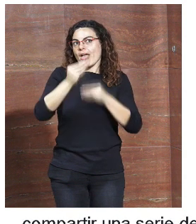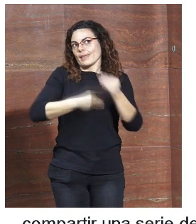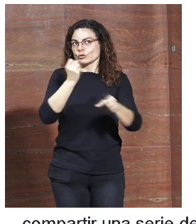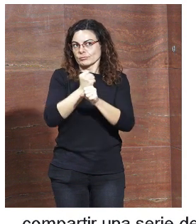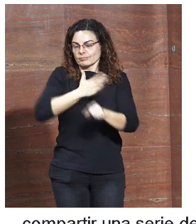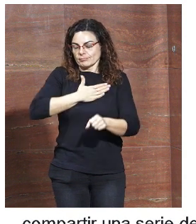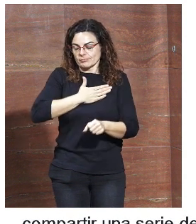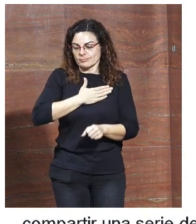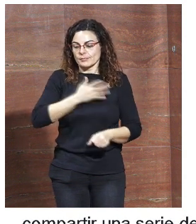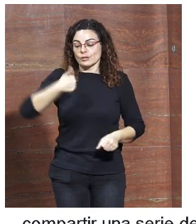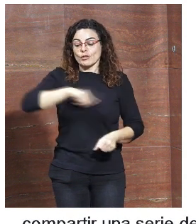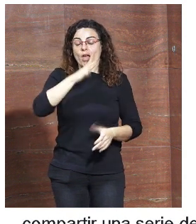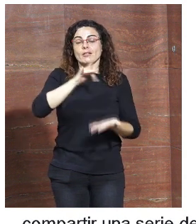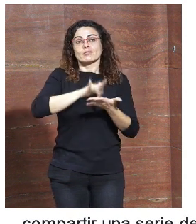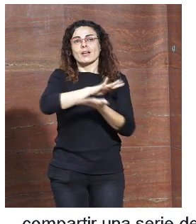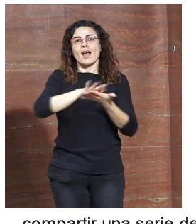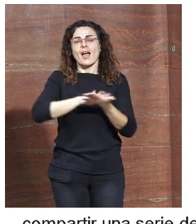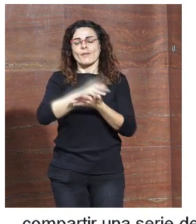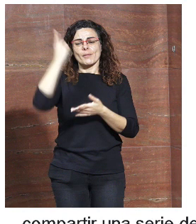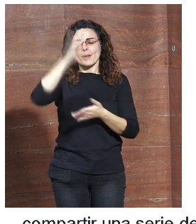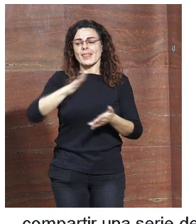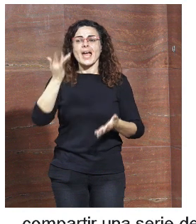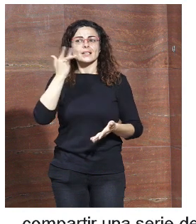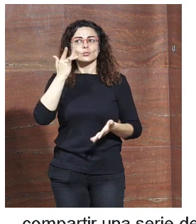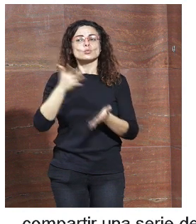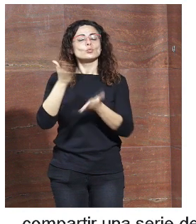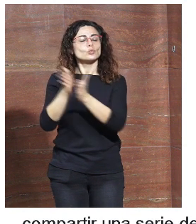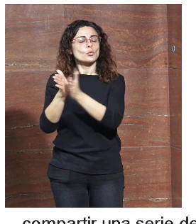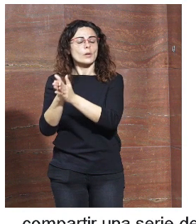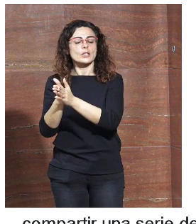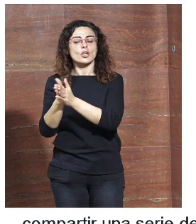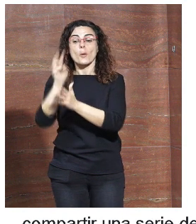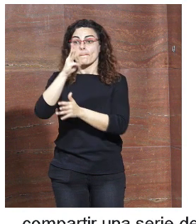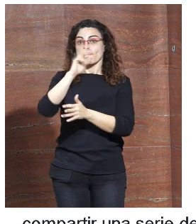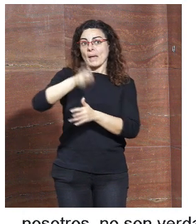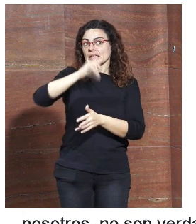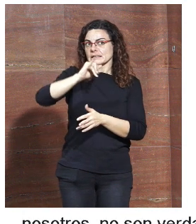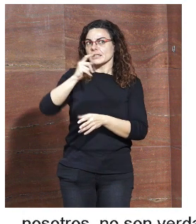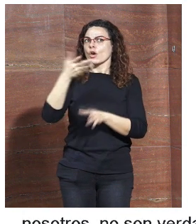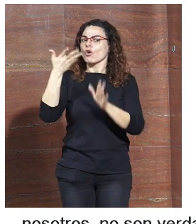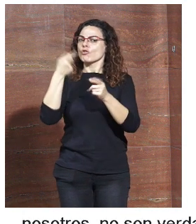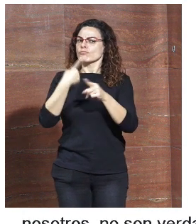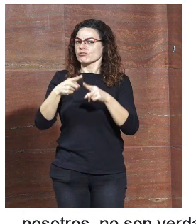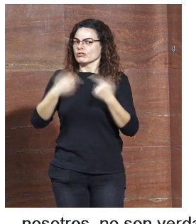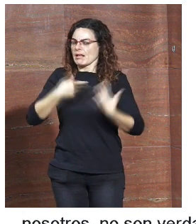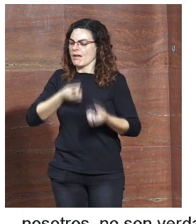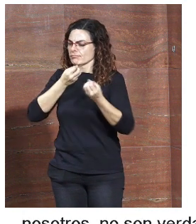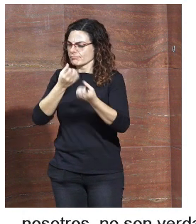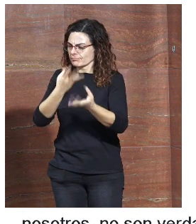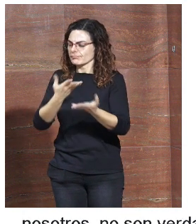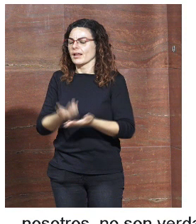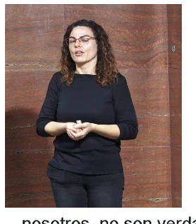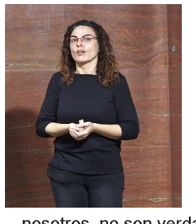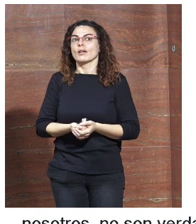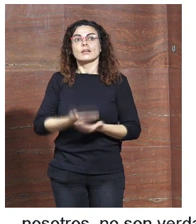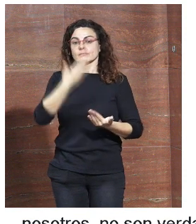Bueno, la parte de que estamos hablando, yo creo que el compañero Jesús y Pachi también nos han adelantado bastante cosas, ¿no? Realmente el